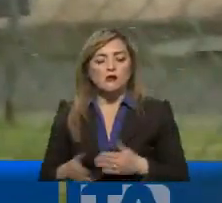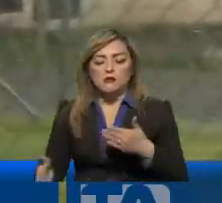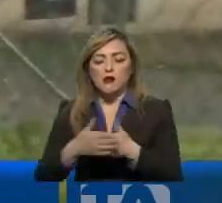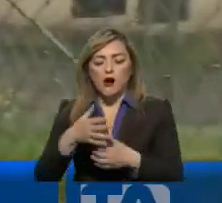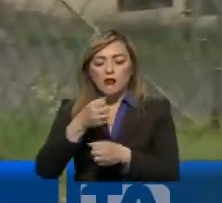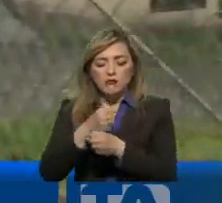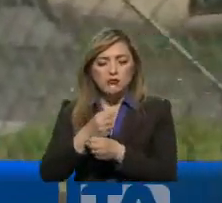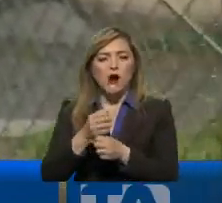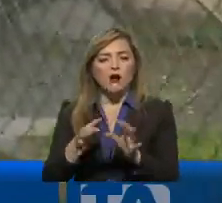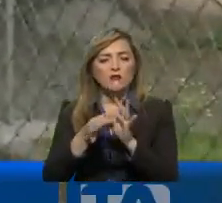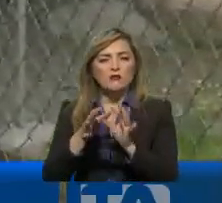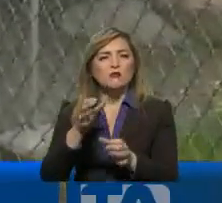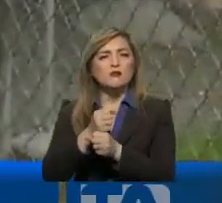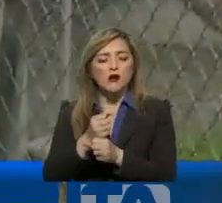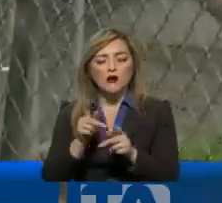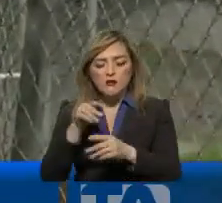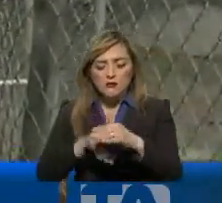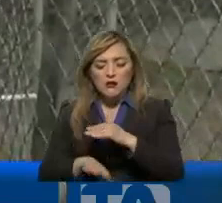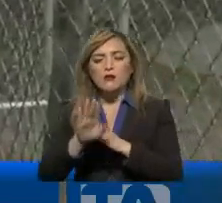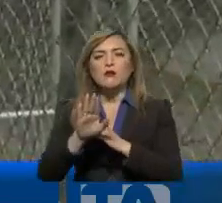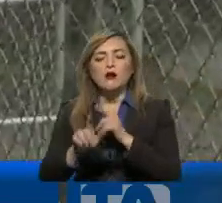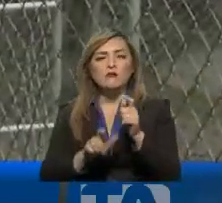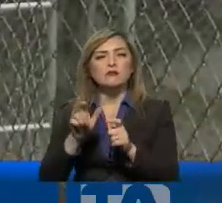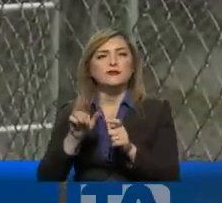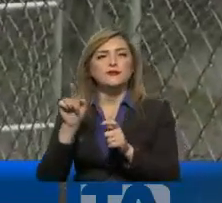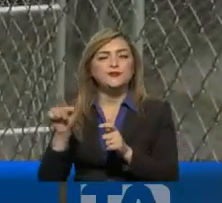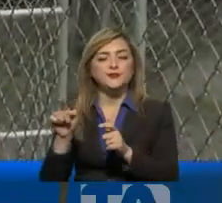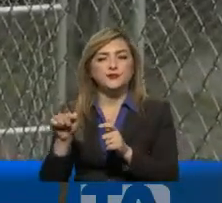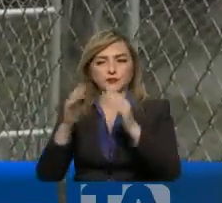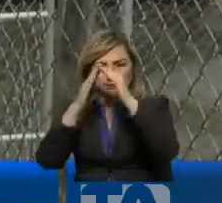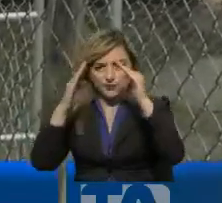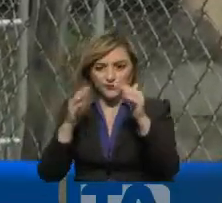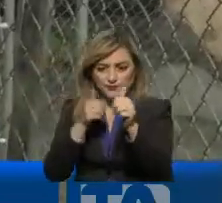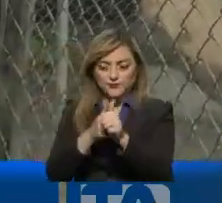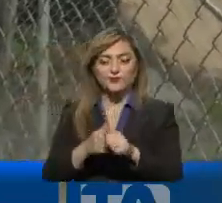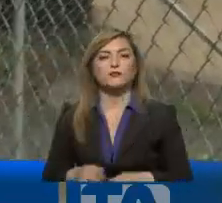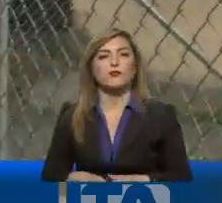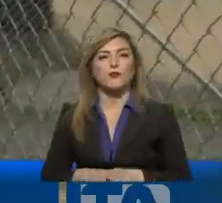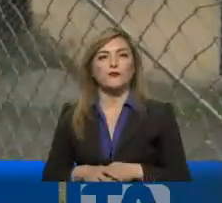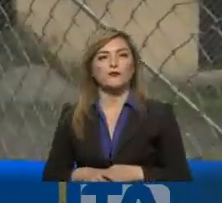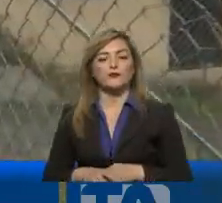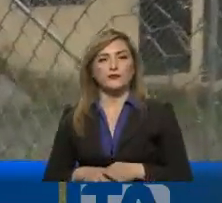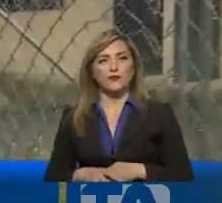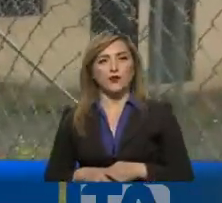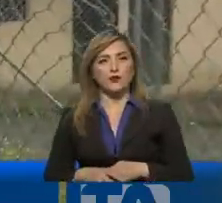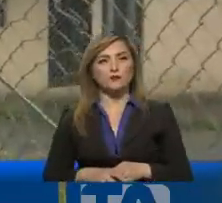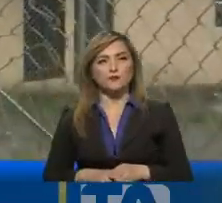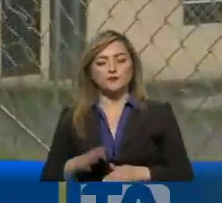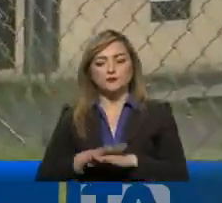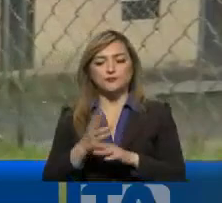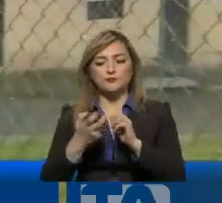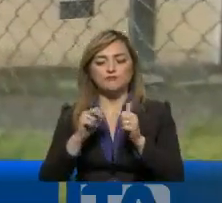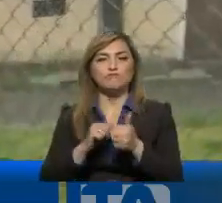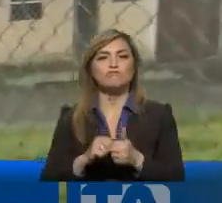con candado y solo se permite el ingreso de los moradores de las casas aledañas. Sin embargo, esto está provocando